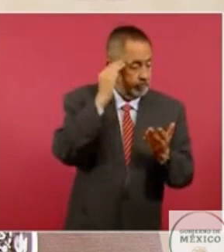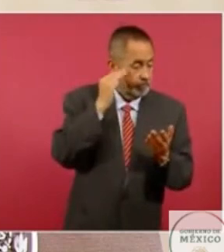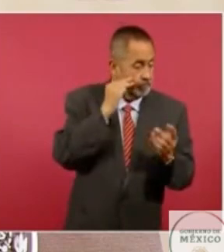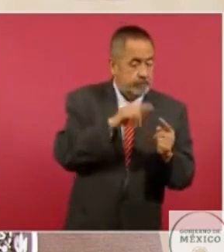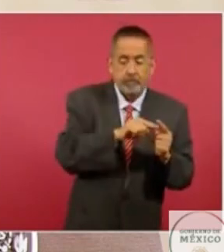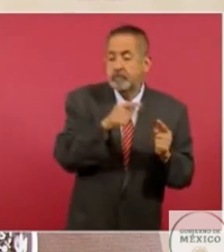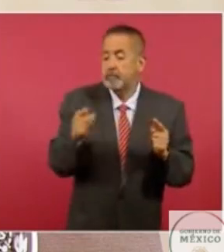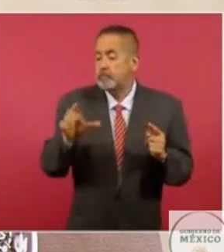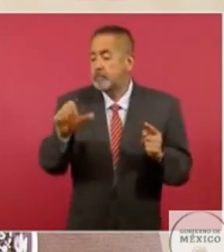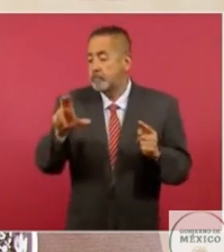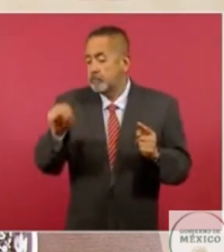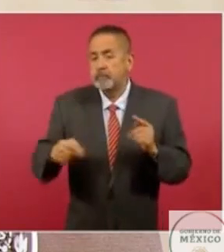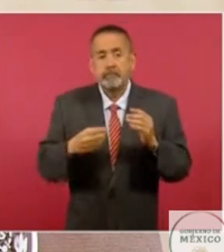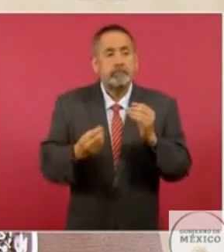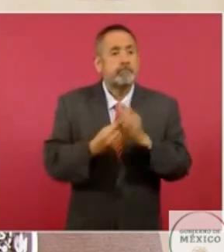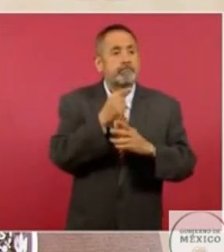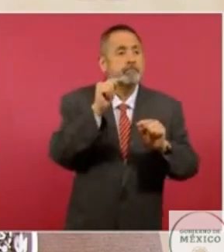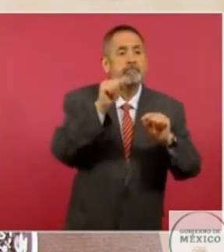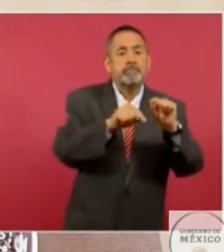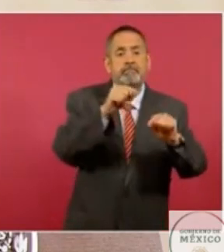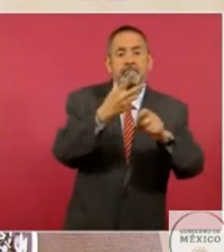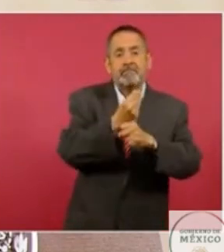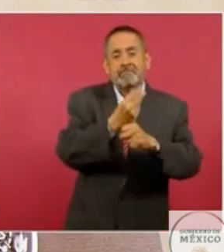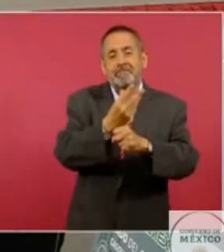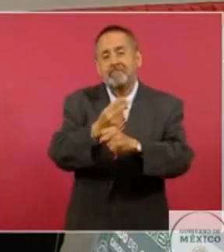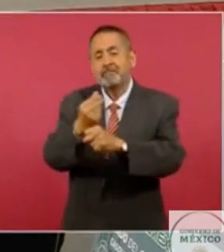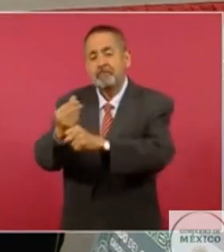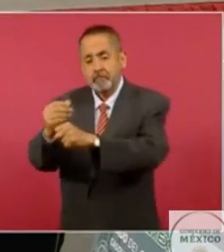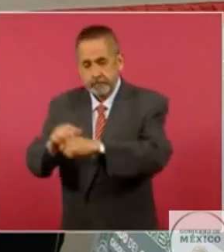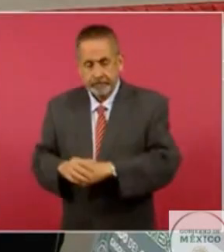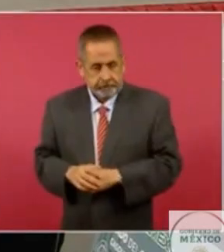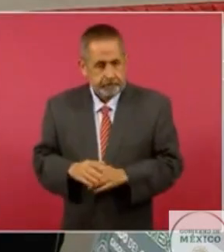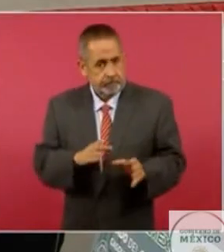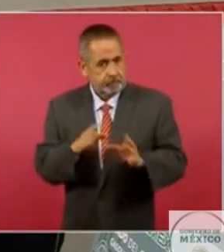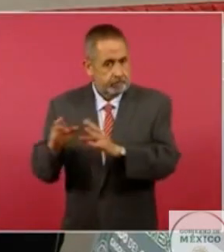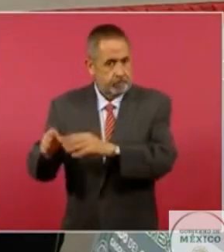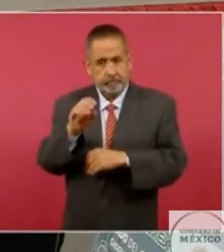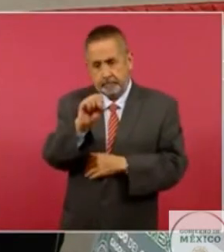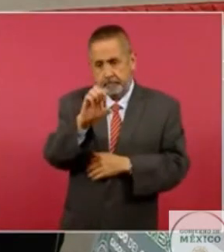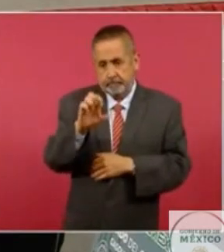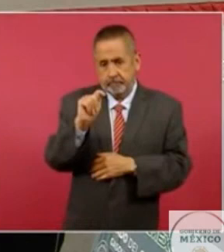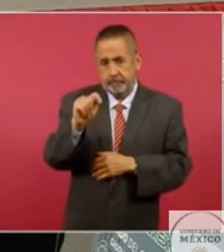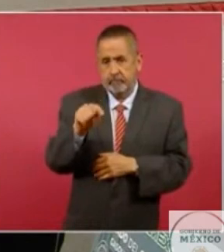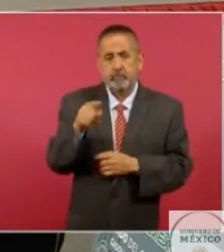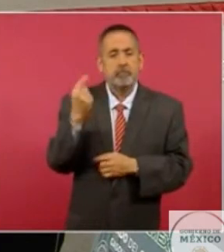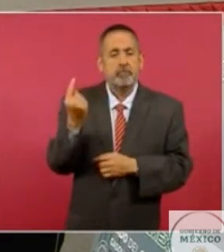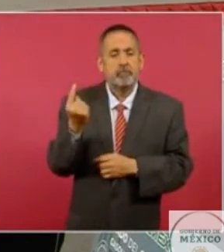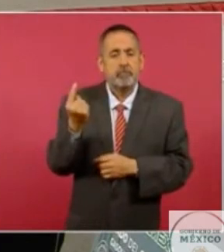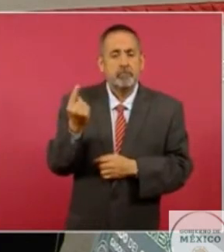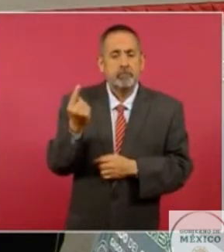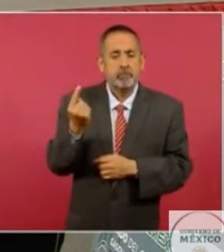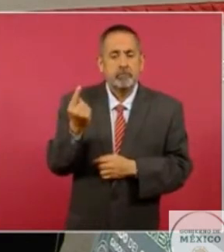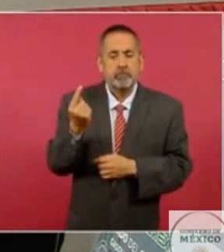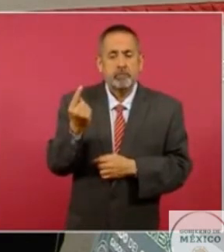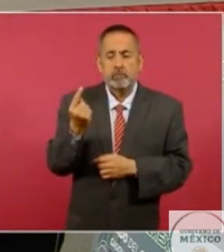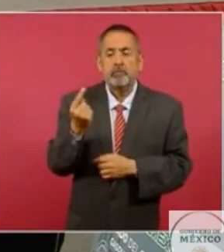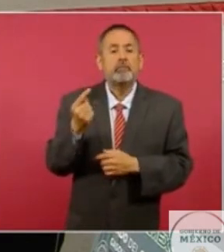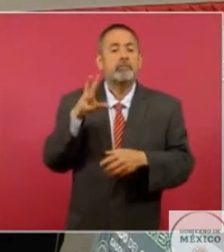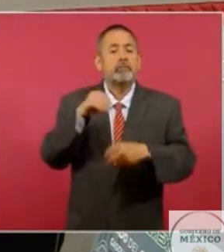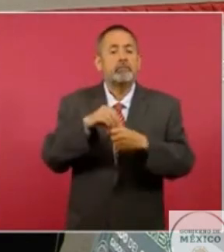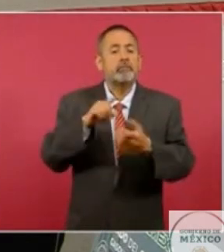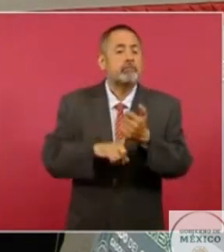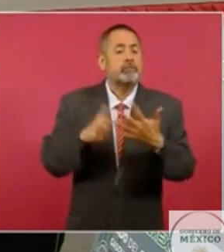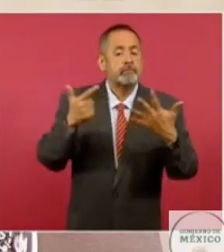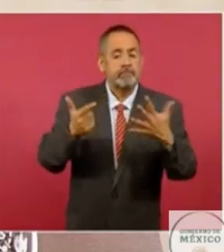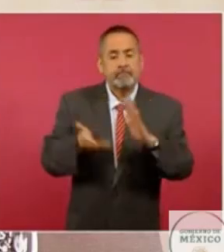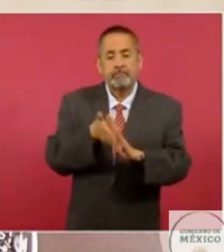estación Cancún Aeropuerto. El paquete SET 1, 7 obras entre